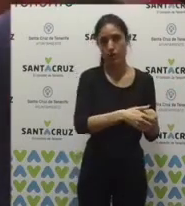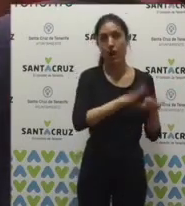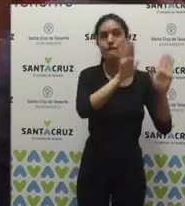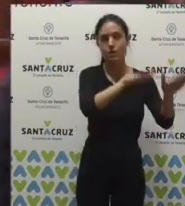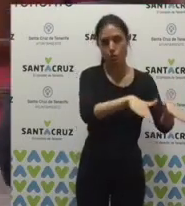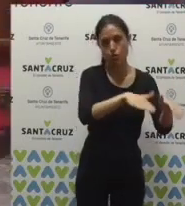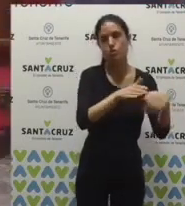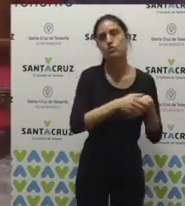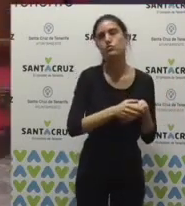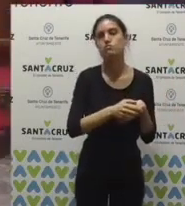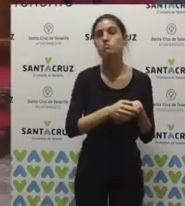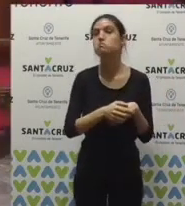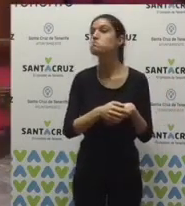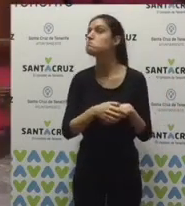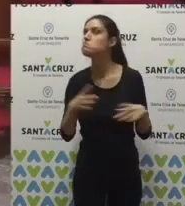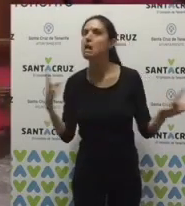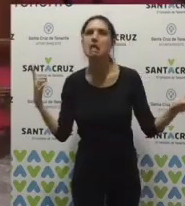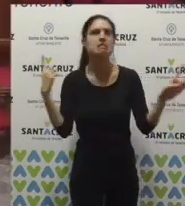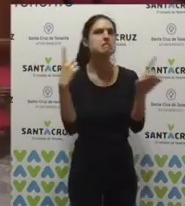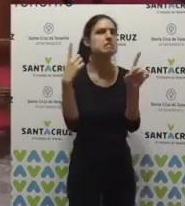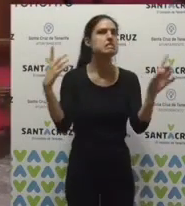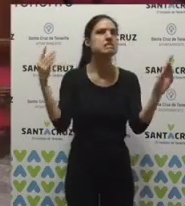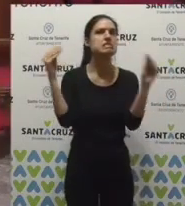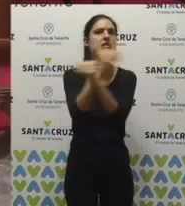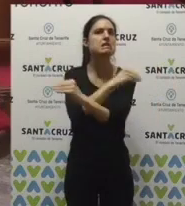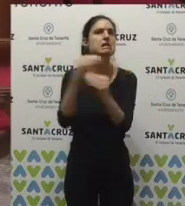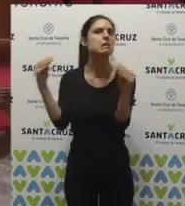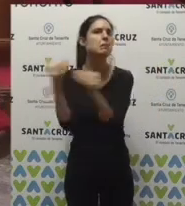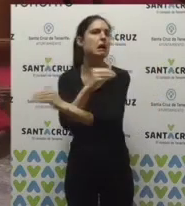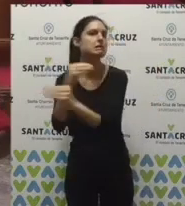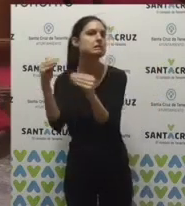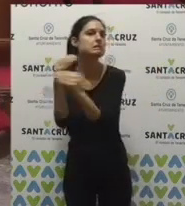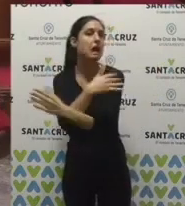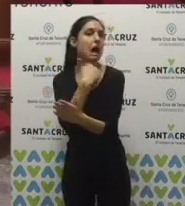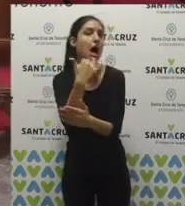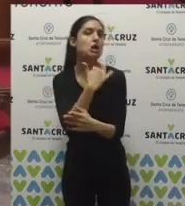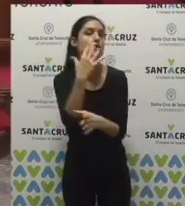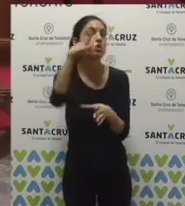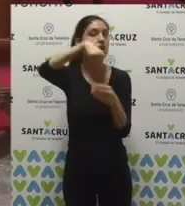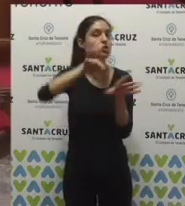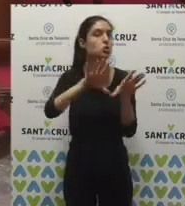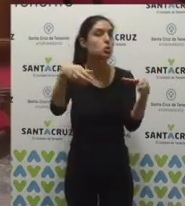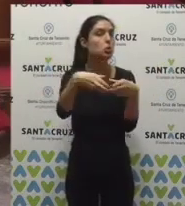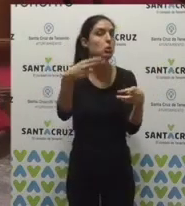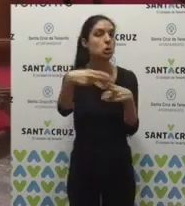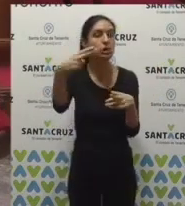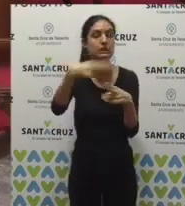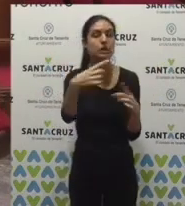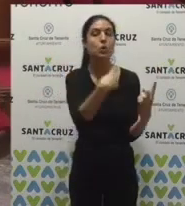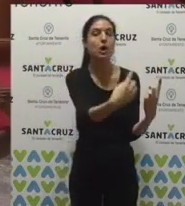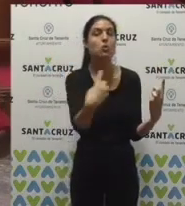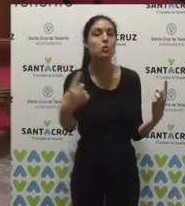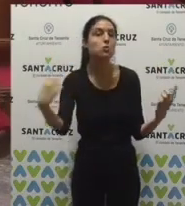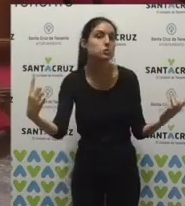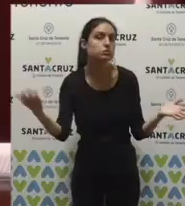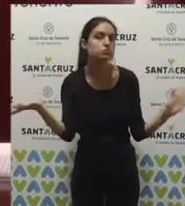alguna discrepancia en algún grupo pues vamos a probar la emoción